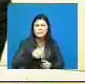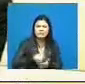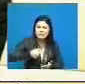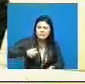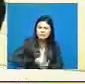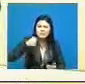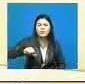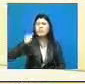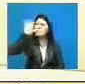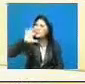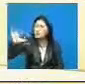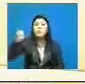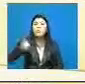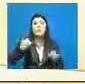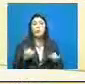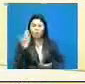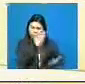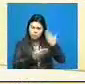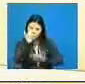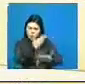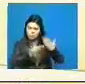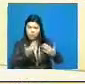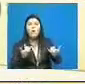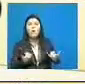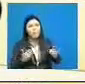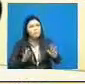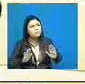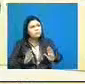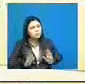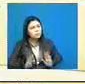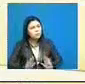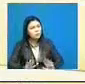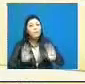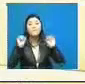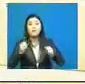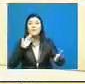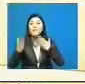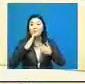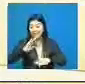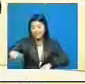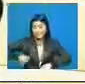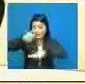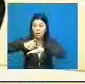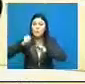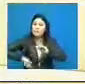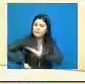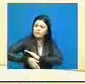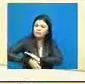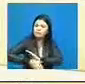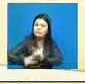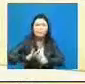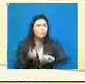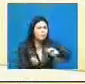externos, nuestro pronóstico estable se debe a que confiamos que las autoridades continuarán implementando los